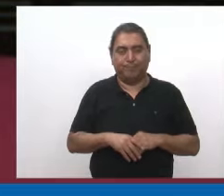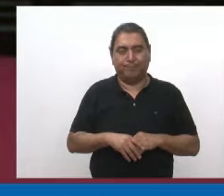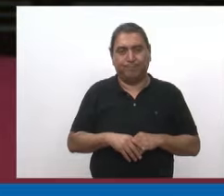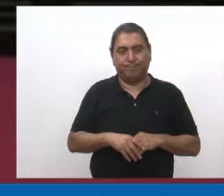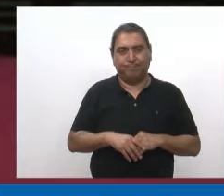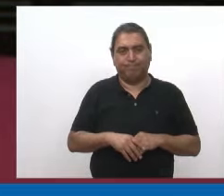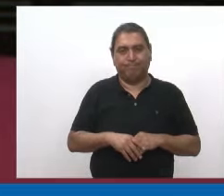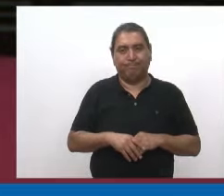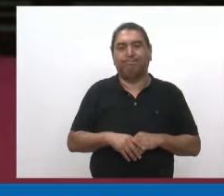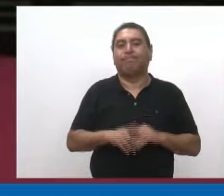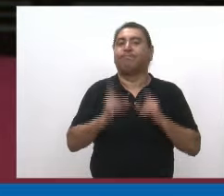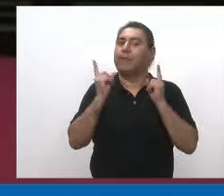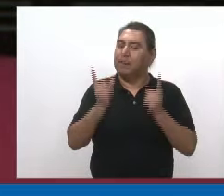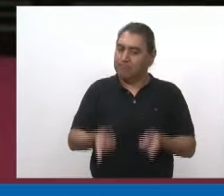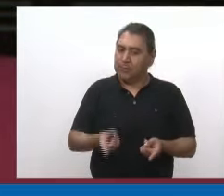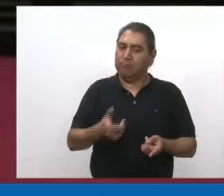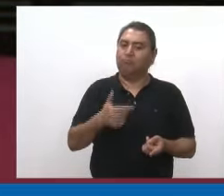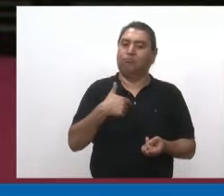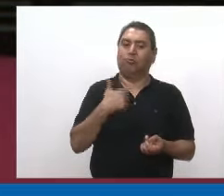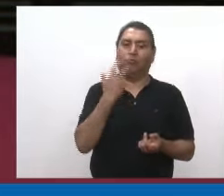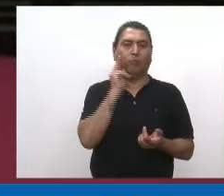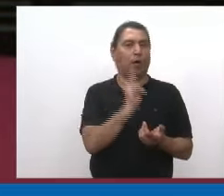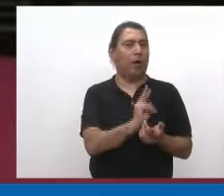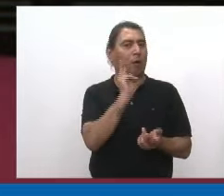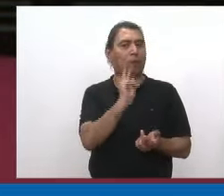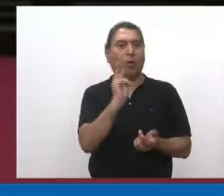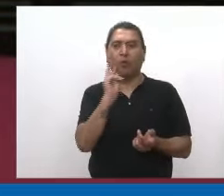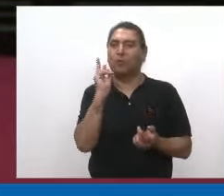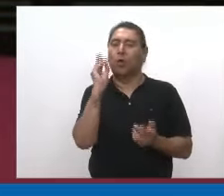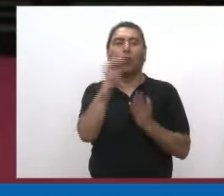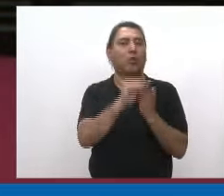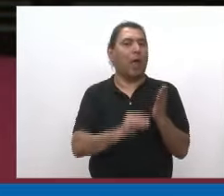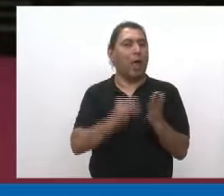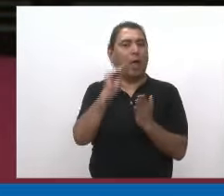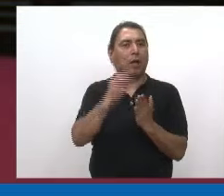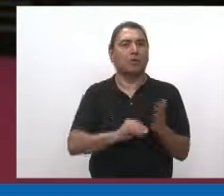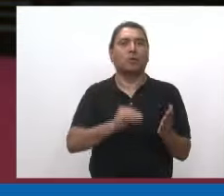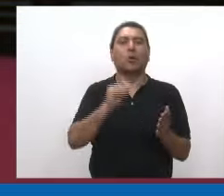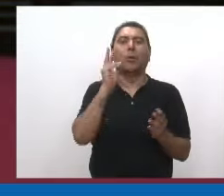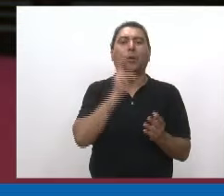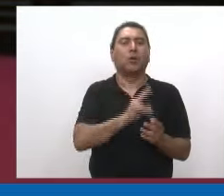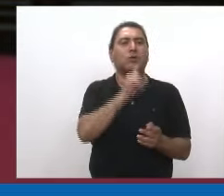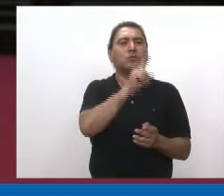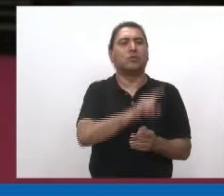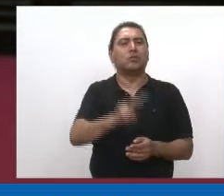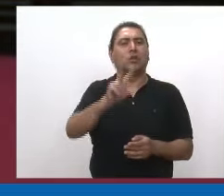Y por otro lado me pongo a ver datos y veo 136 DNU pendientes.